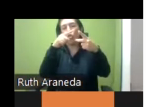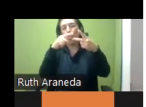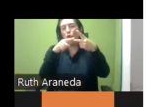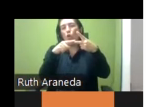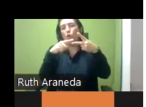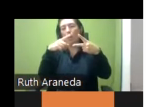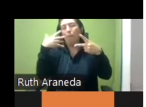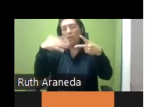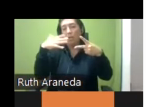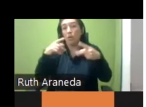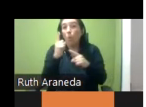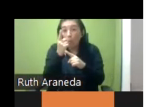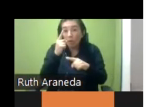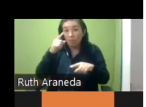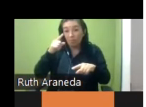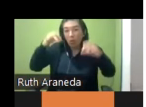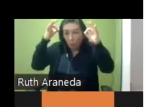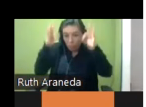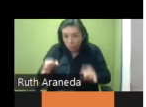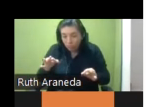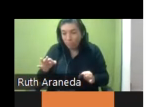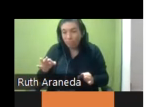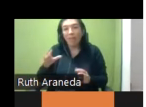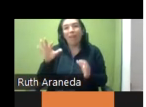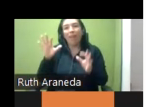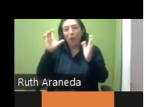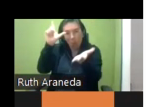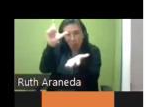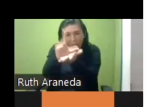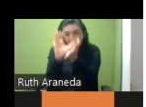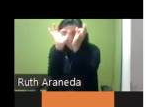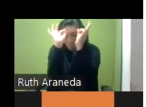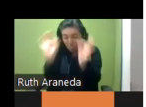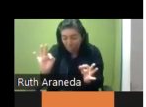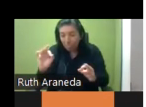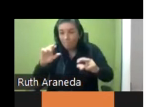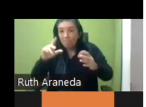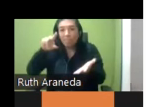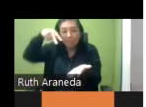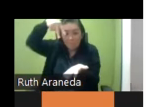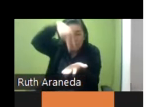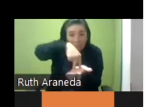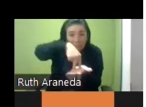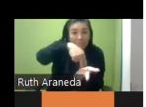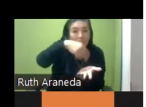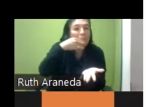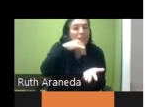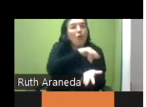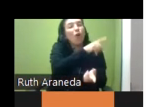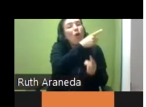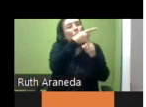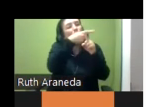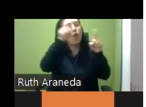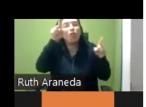el trabajo de terreno o el trabajo de campo, y luego el trabajo que se realiza en laboratorio o